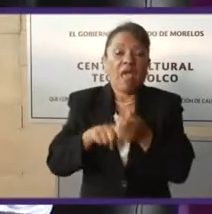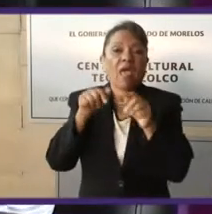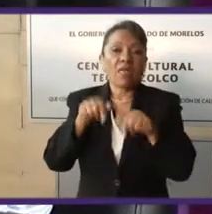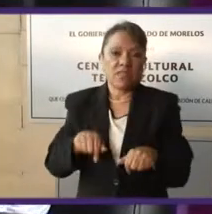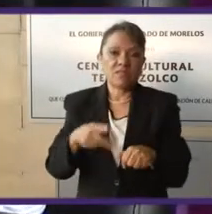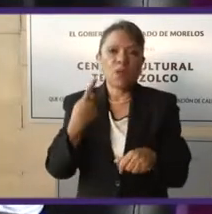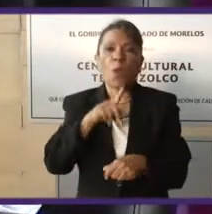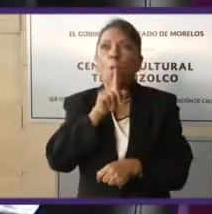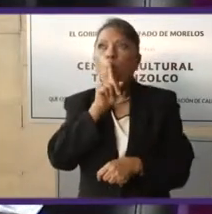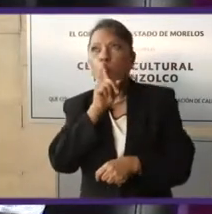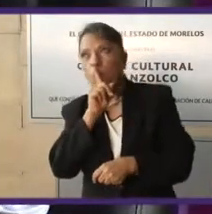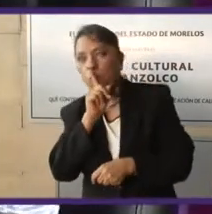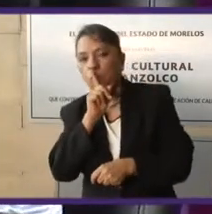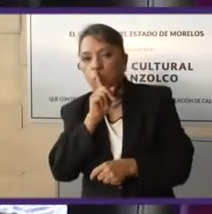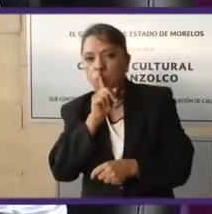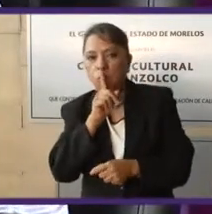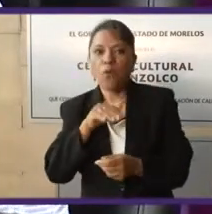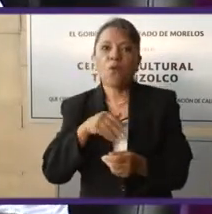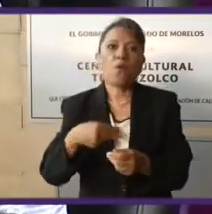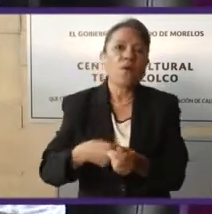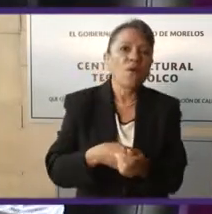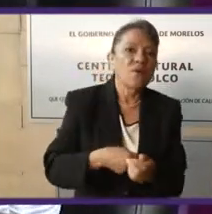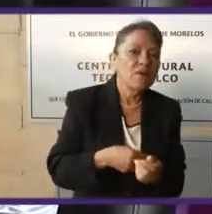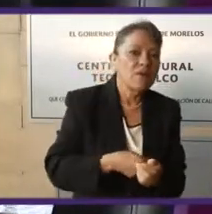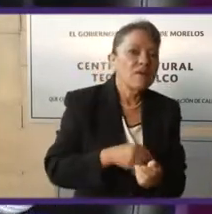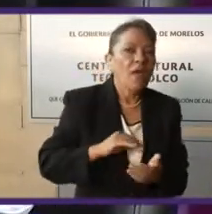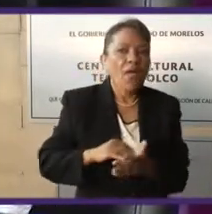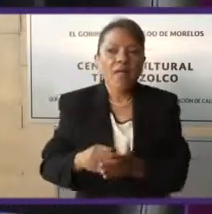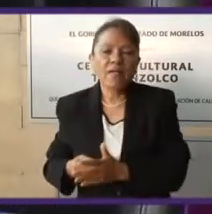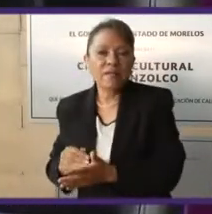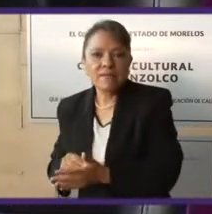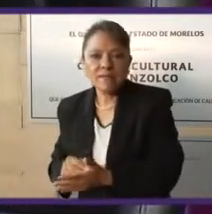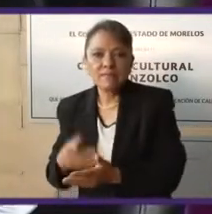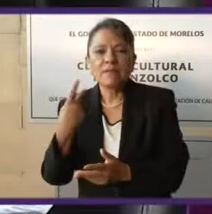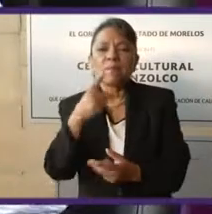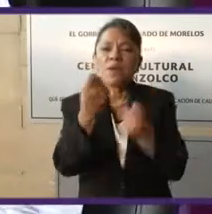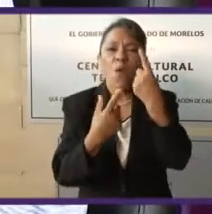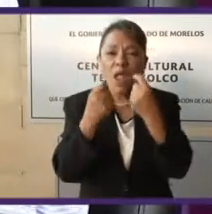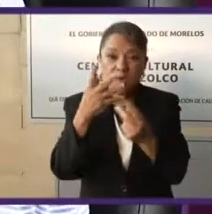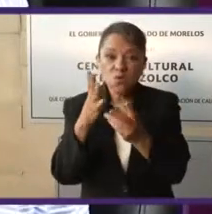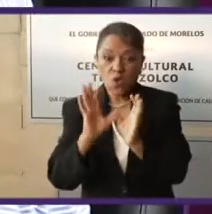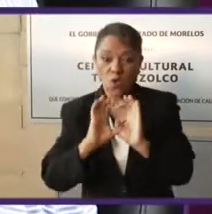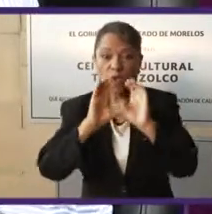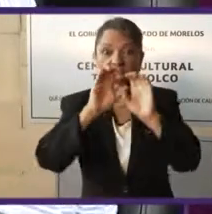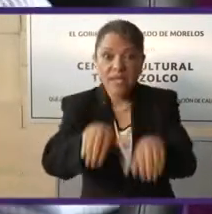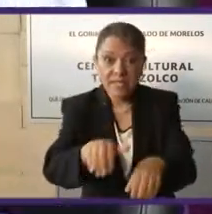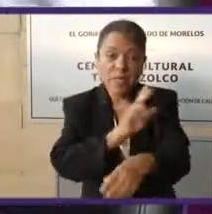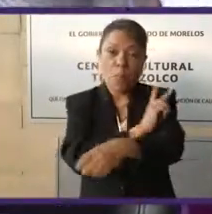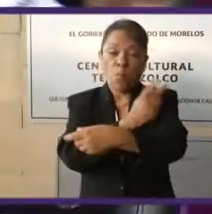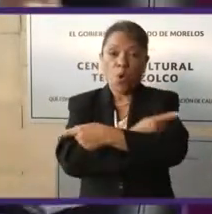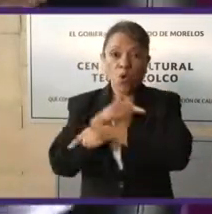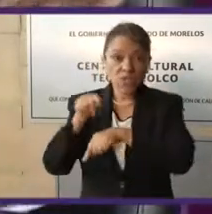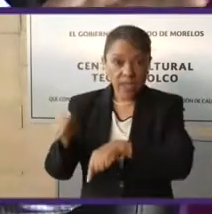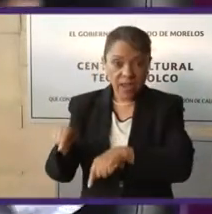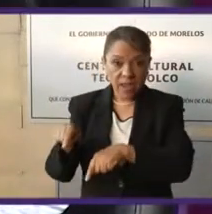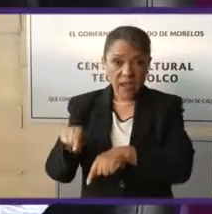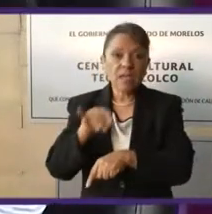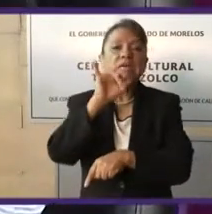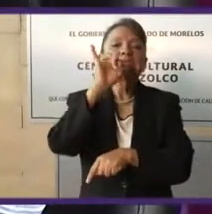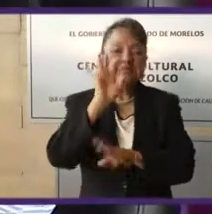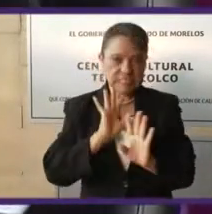Discrecional y abusivo. Y en eso no lo hemos cambiado, porque el que llega al poder, sí logramos la